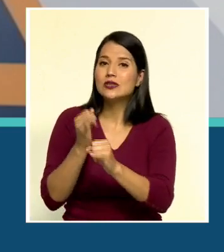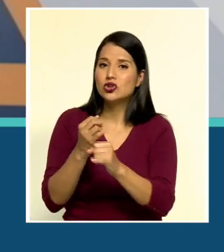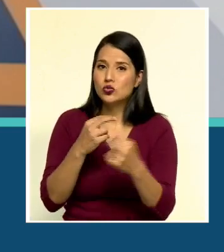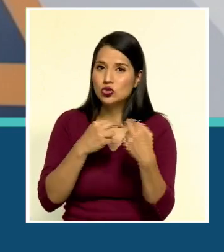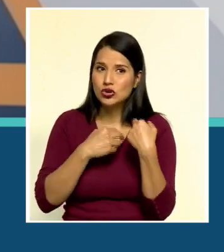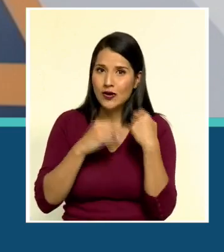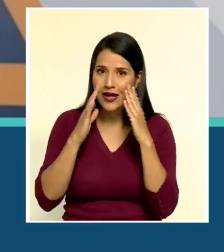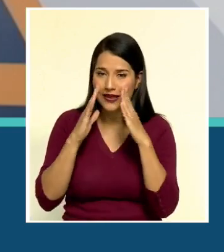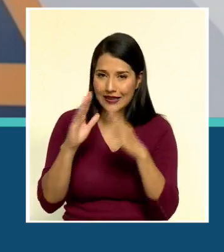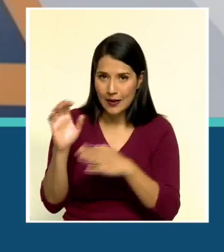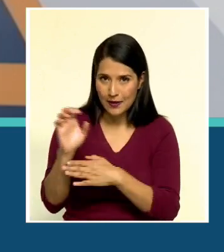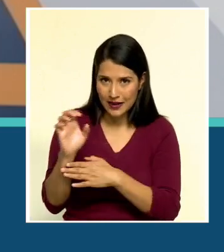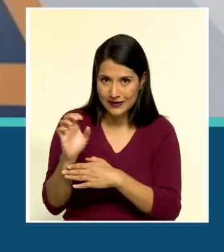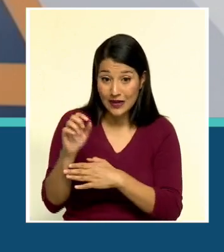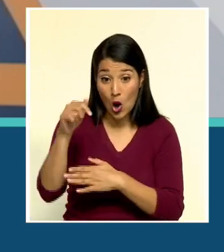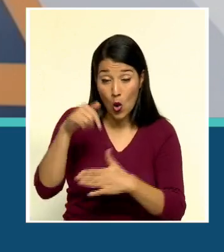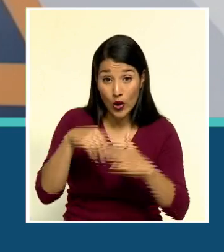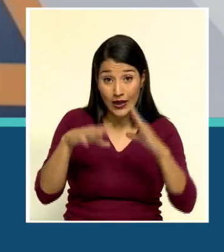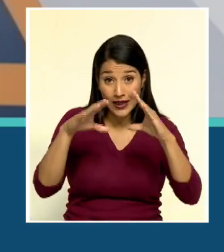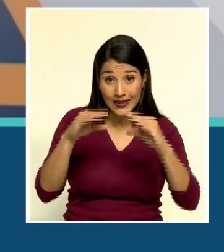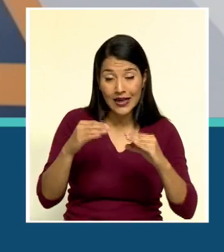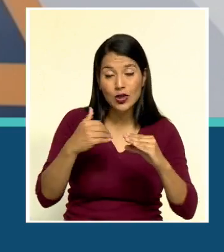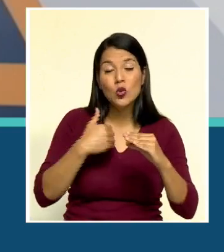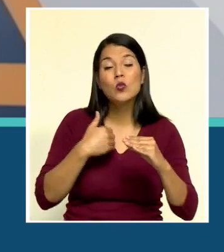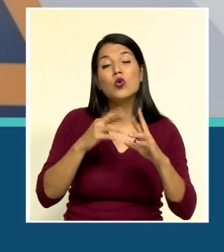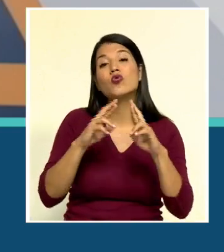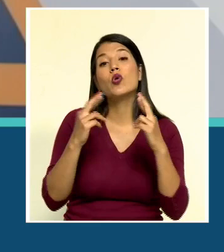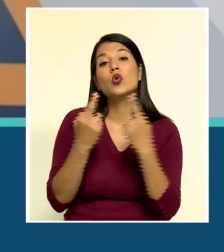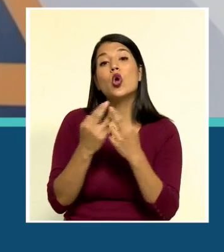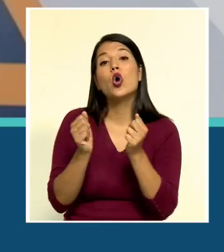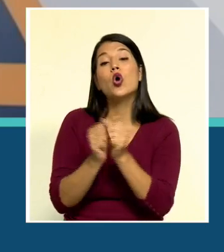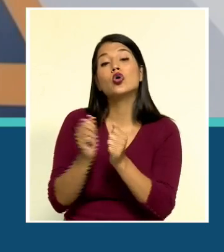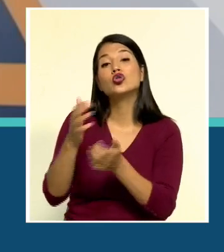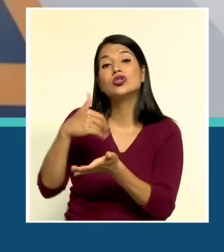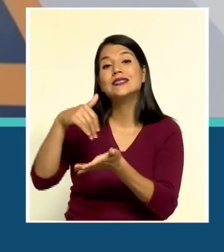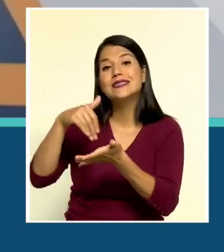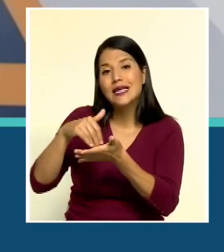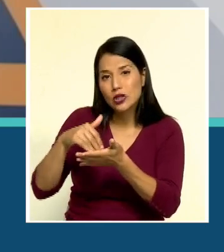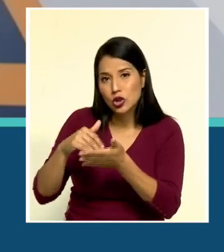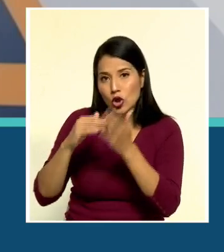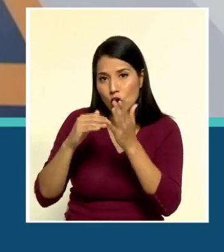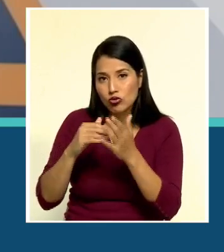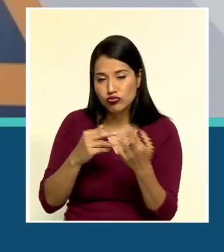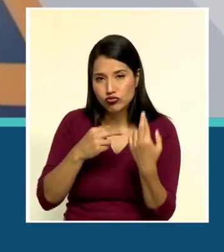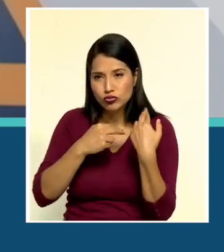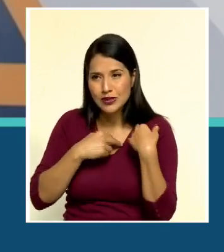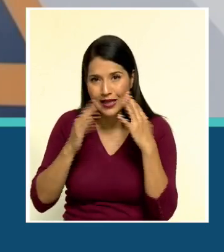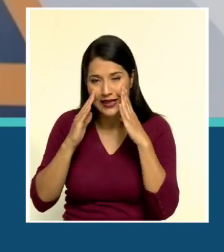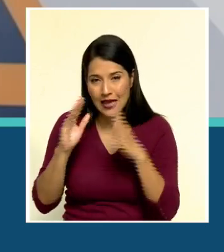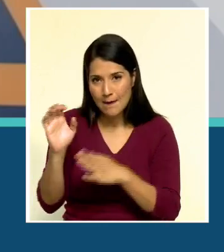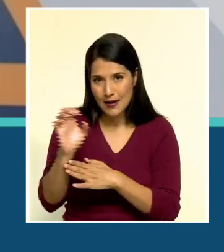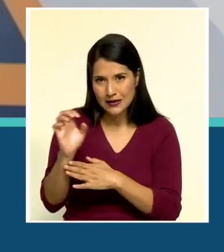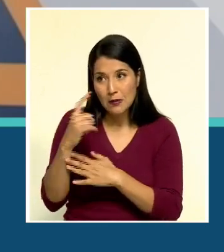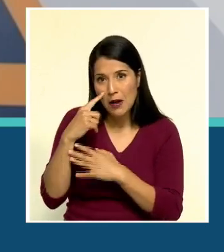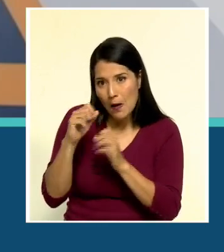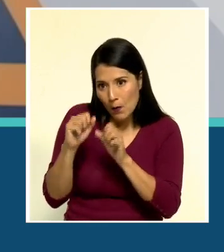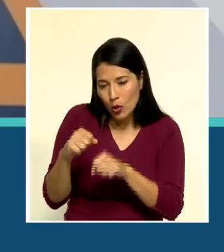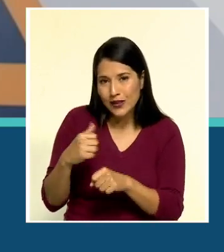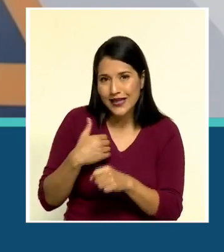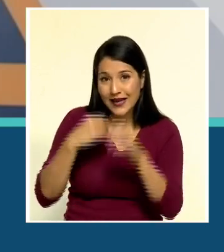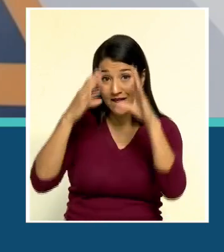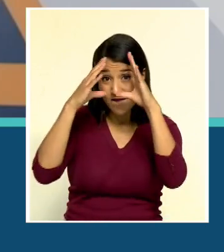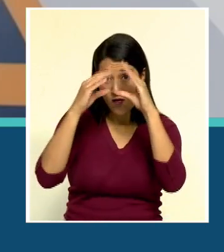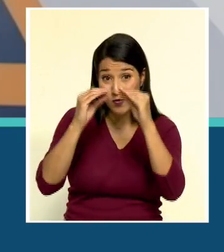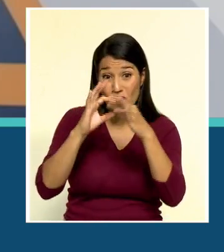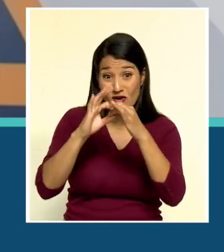una sesión en horas de la tarde con el Centro de Operaciones de Emergencia para tratar de actualizar un poco sobre la información meteorológica que teníamos y